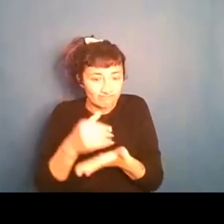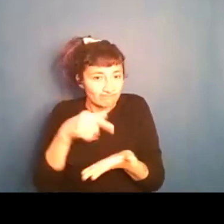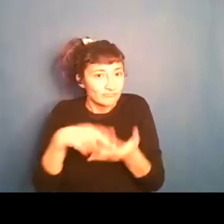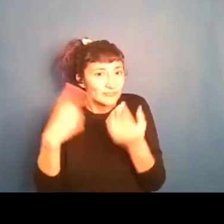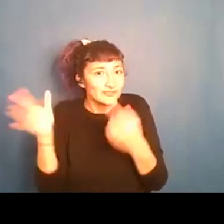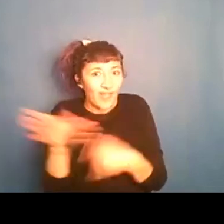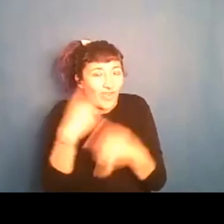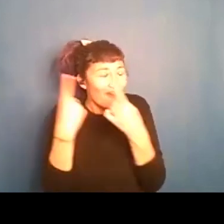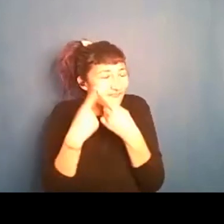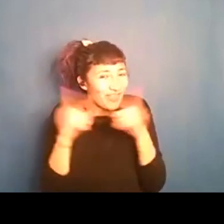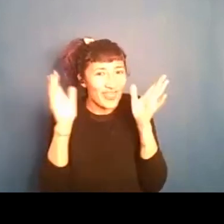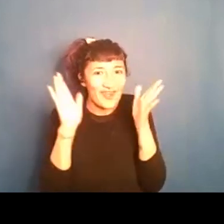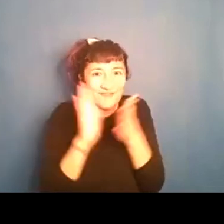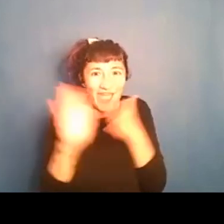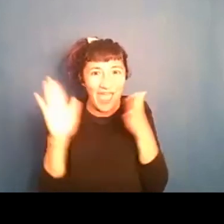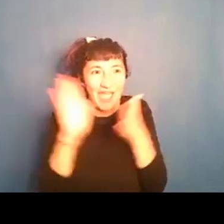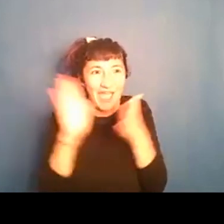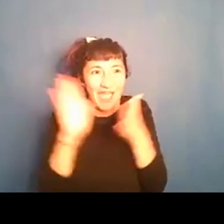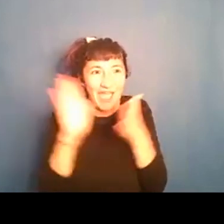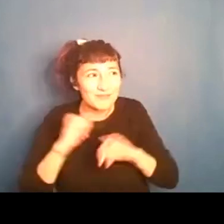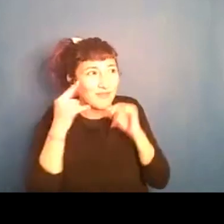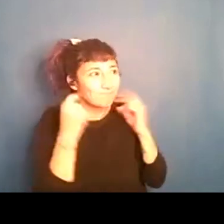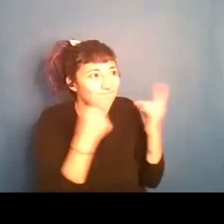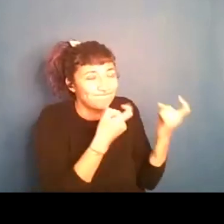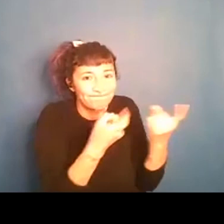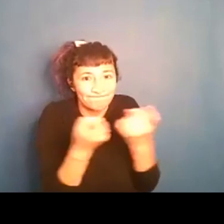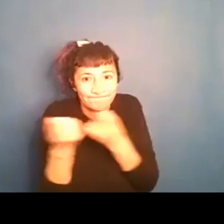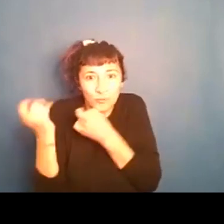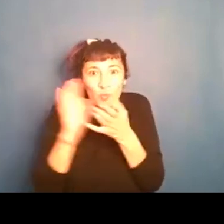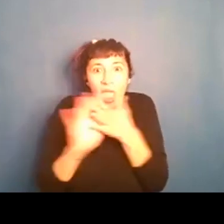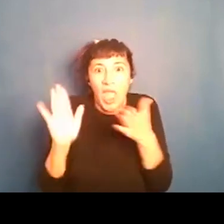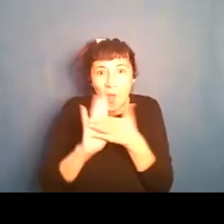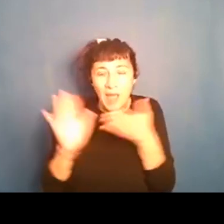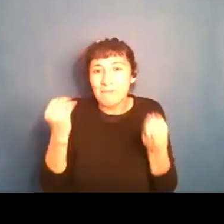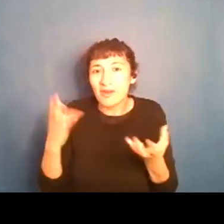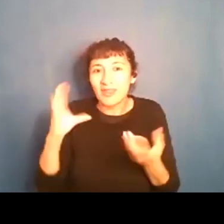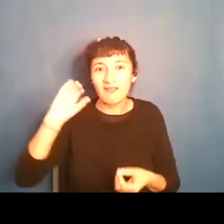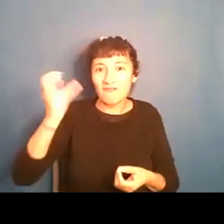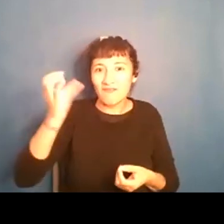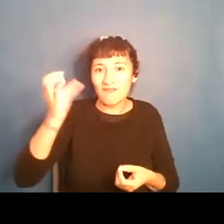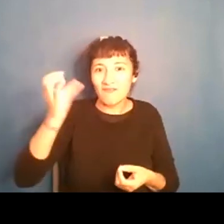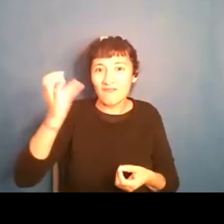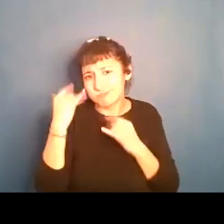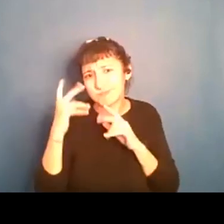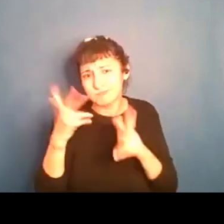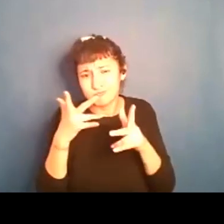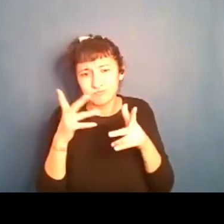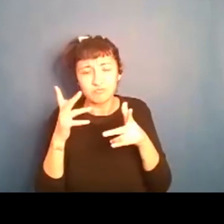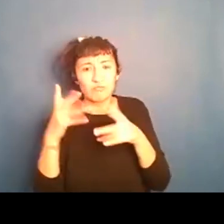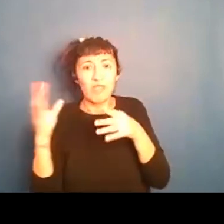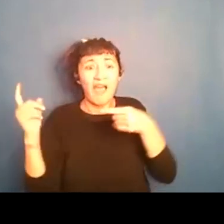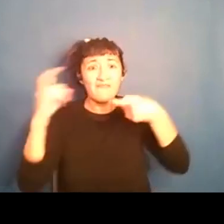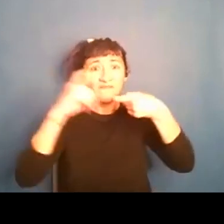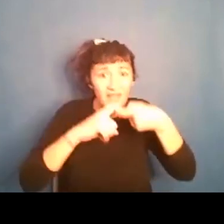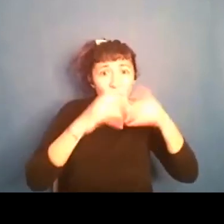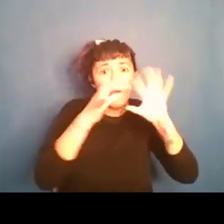estamos adquiriendo las informaciones, como bien le dije, Confederación Argentina de Sordos está afiliada a Federación Mundial, de lo cual